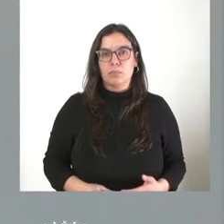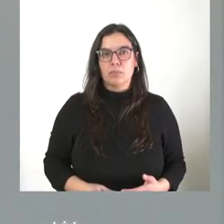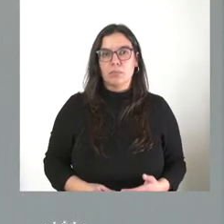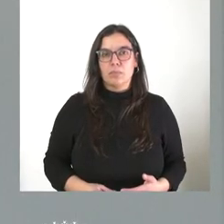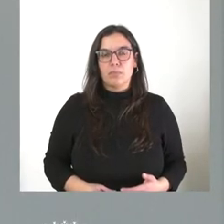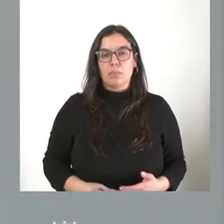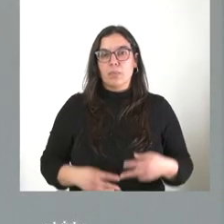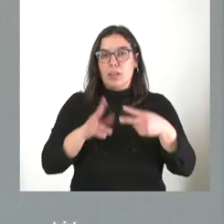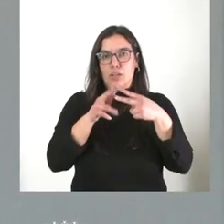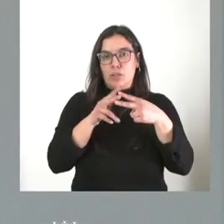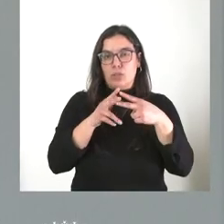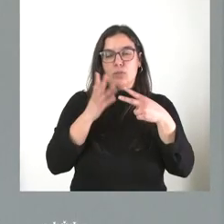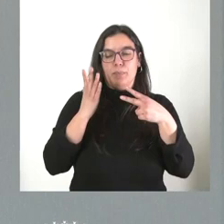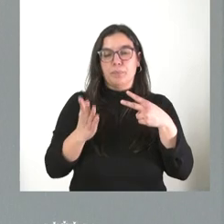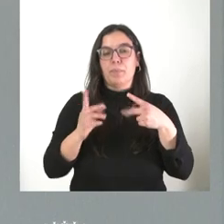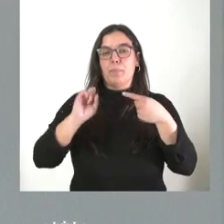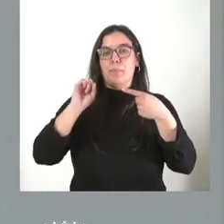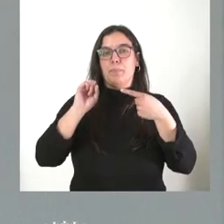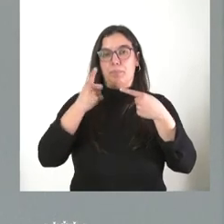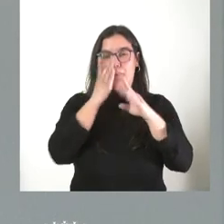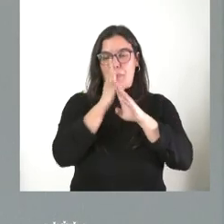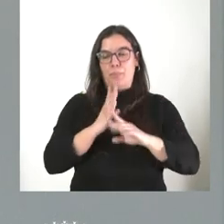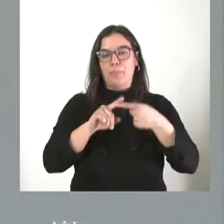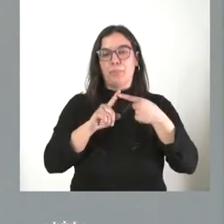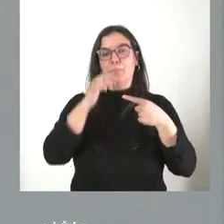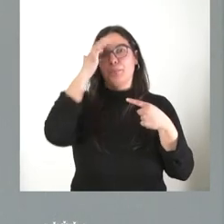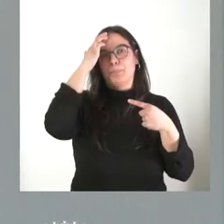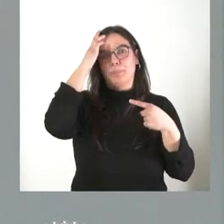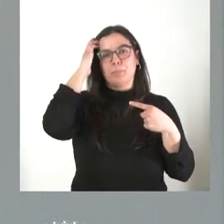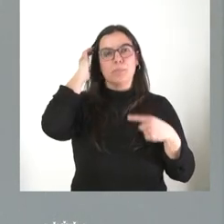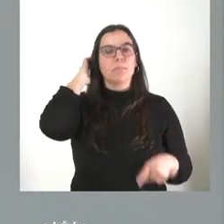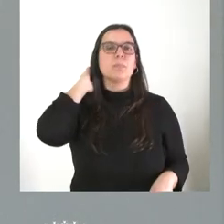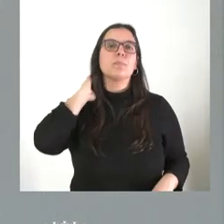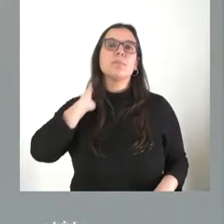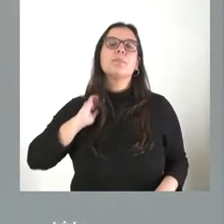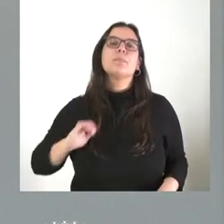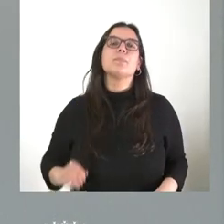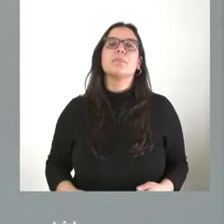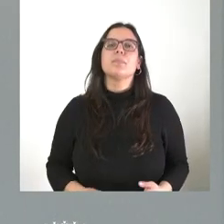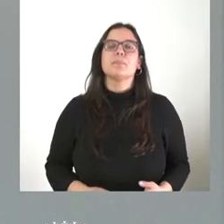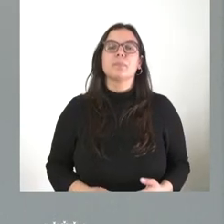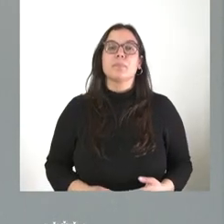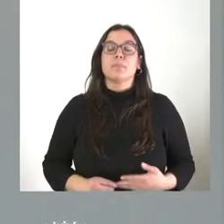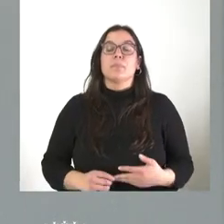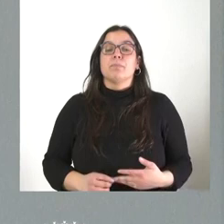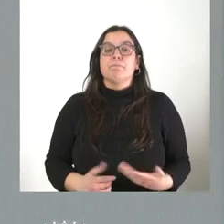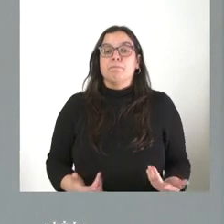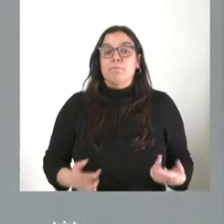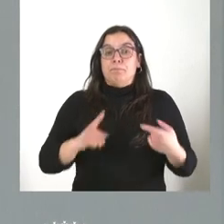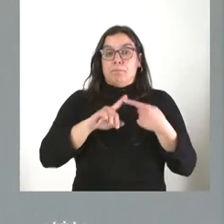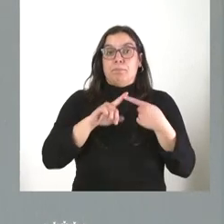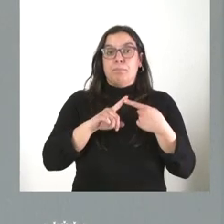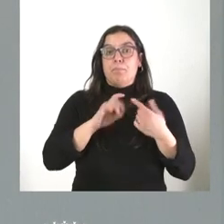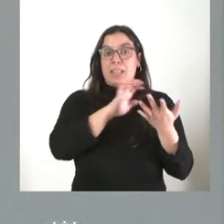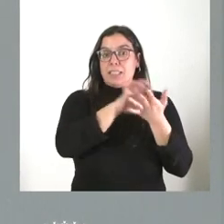pues las dos cuestiones que usted plantea Empezando por el orden que también las Ha indicado lo primero de ellos es que